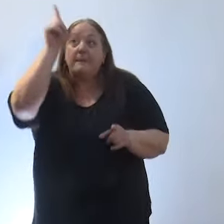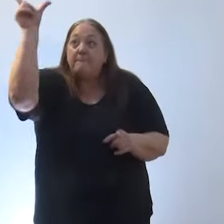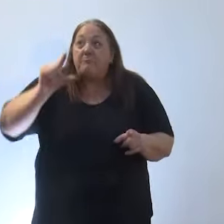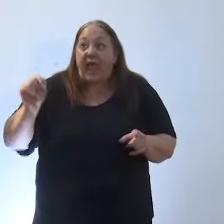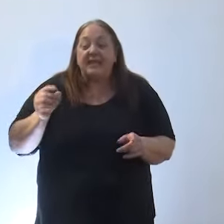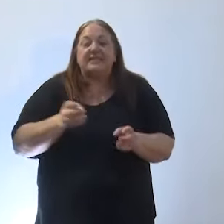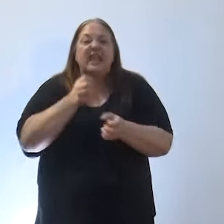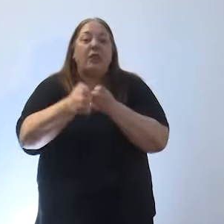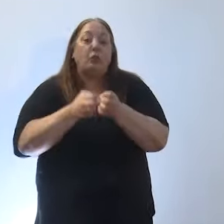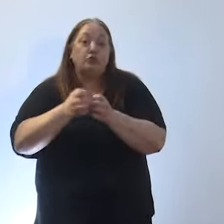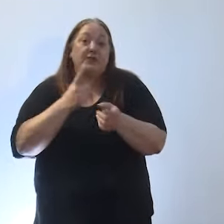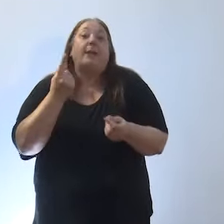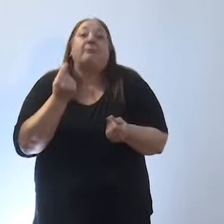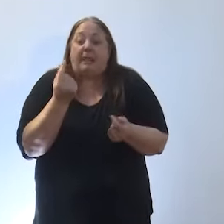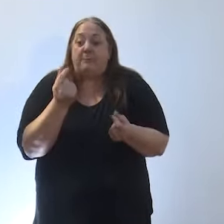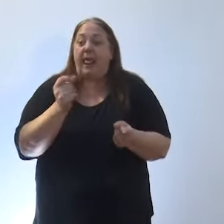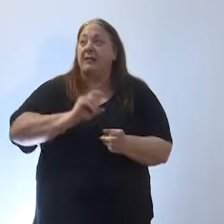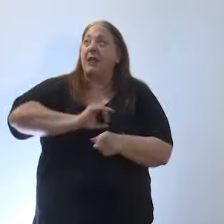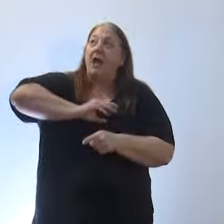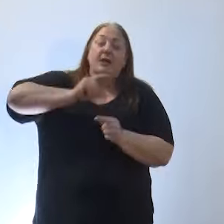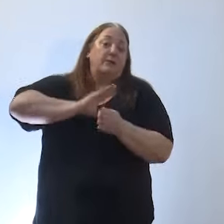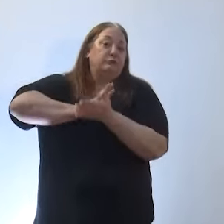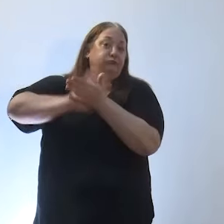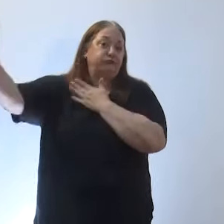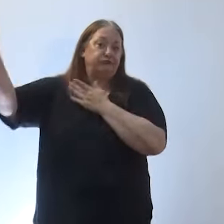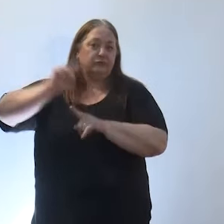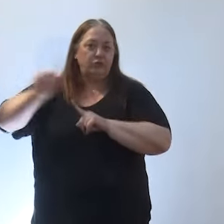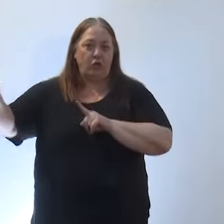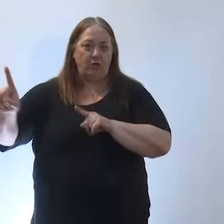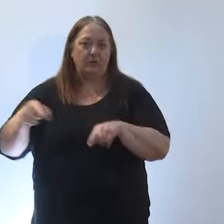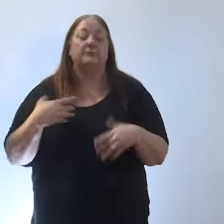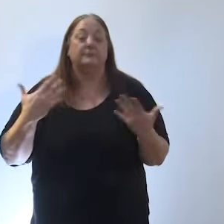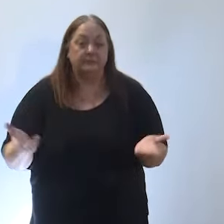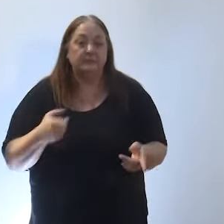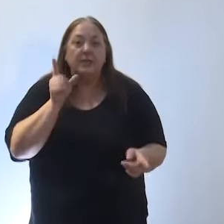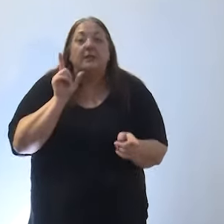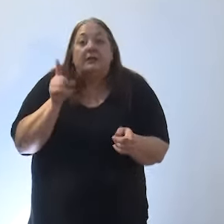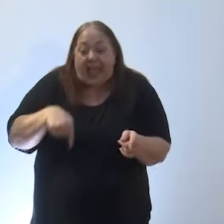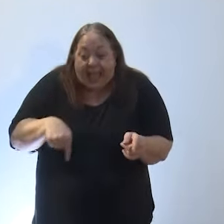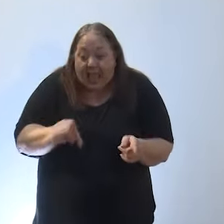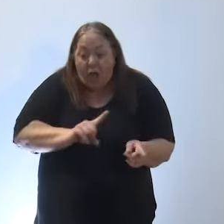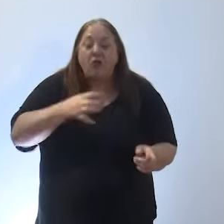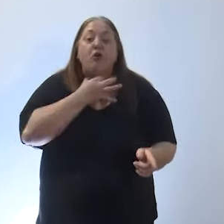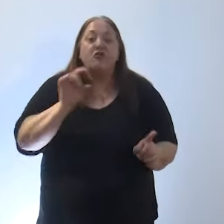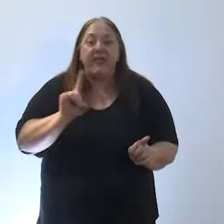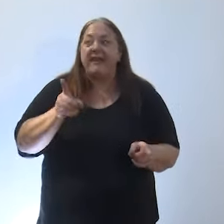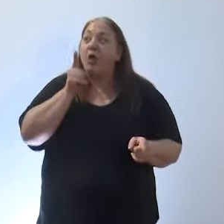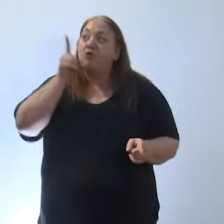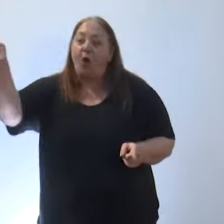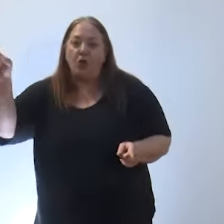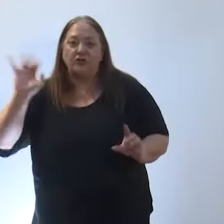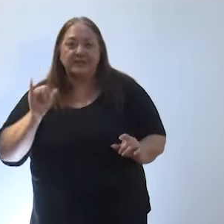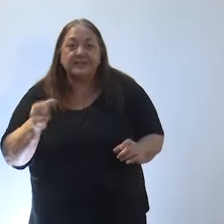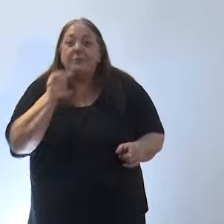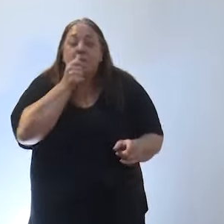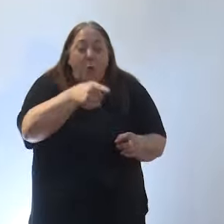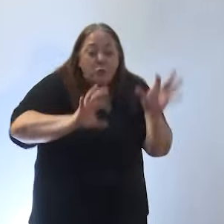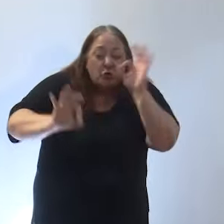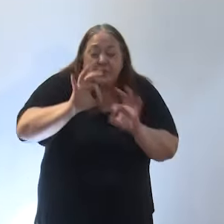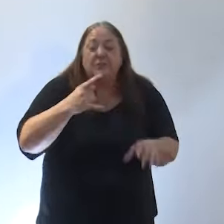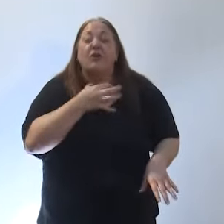Divisas pero a nadie le gusta hacer conducido así por lo tanto se ponen en contra solamente esos proyectos funcionan Si consiguen